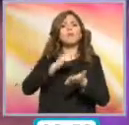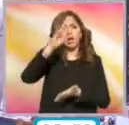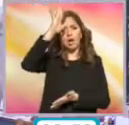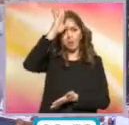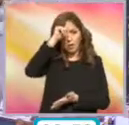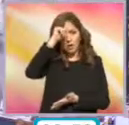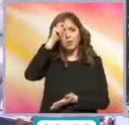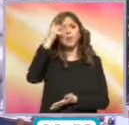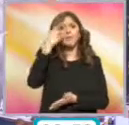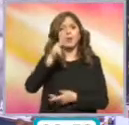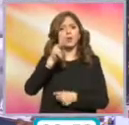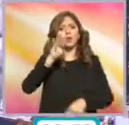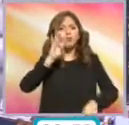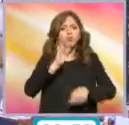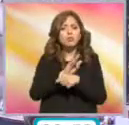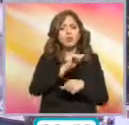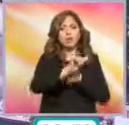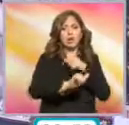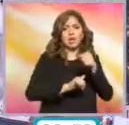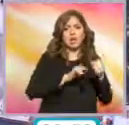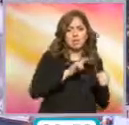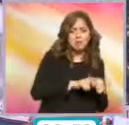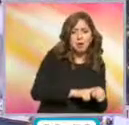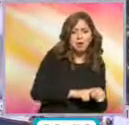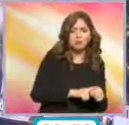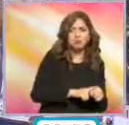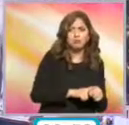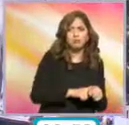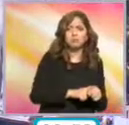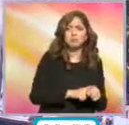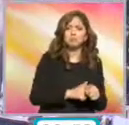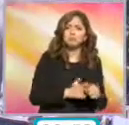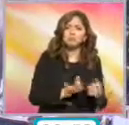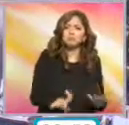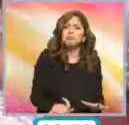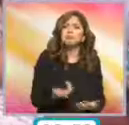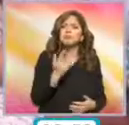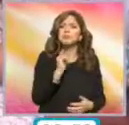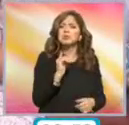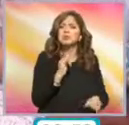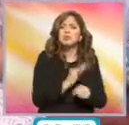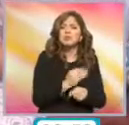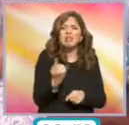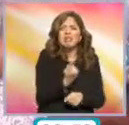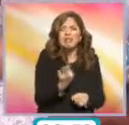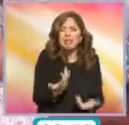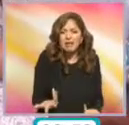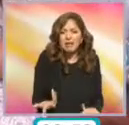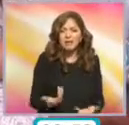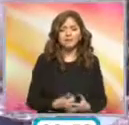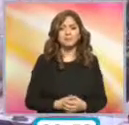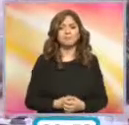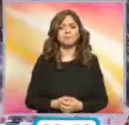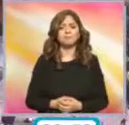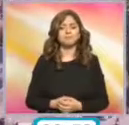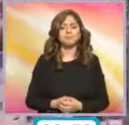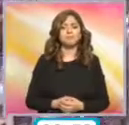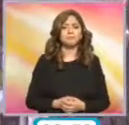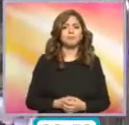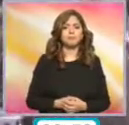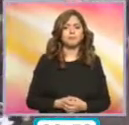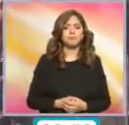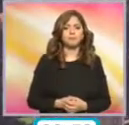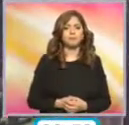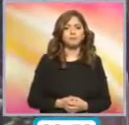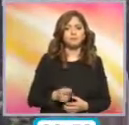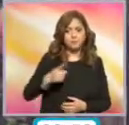proteger nuestras especies. Ok, muy bien. ¿A qué se refiere eso? ¿Qué? Claro. Sucede que de lo que se dieron